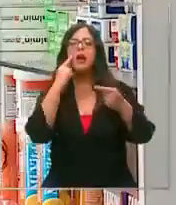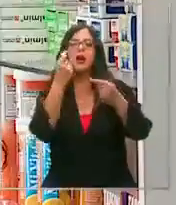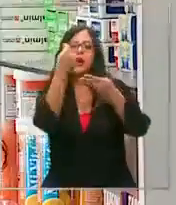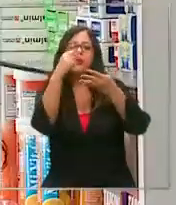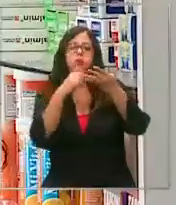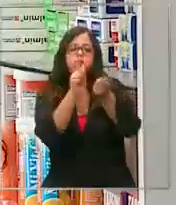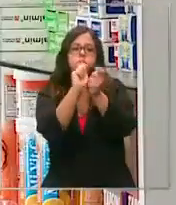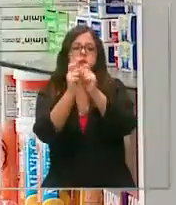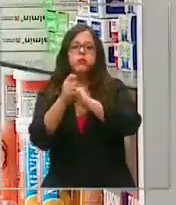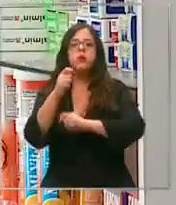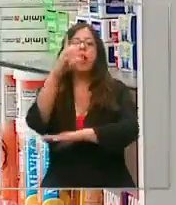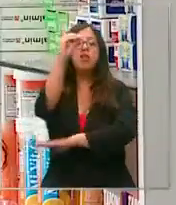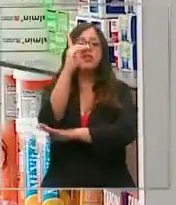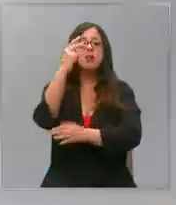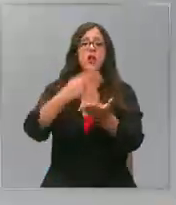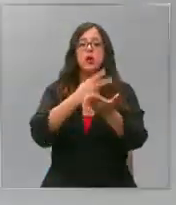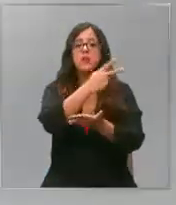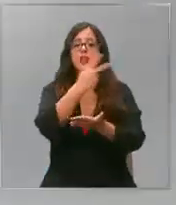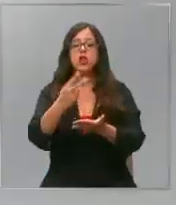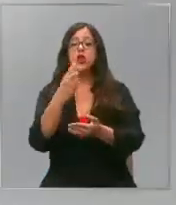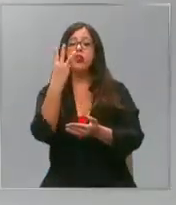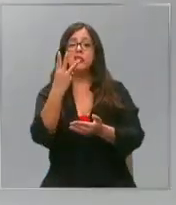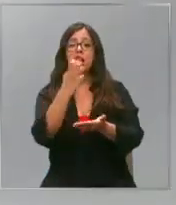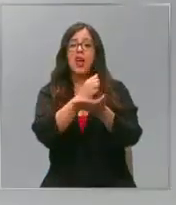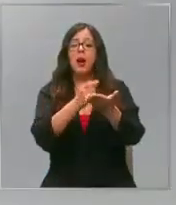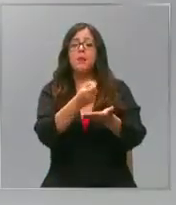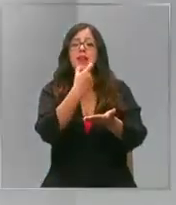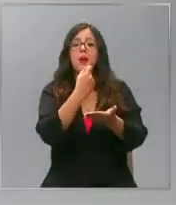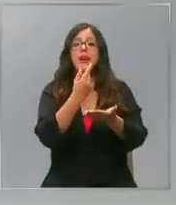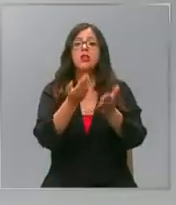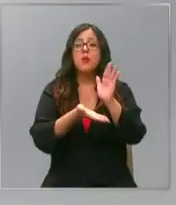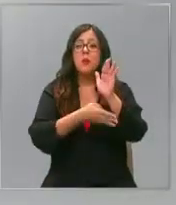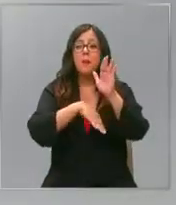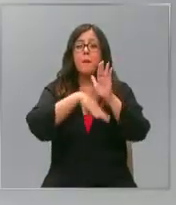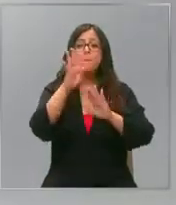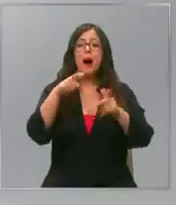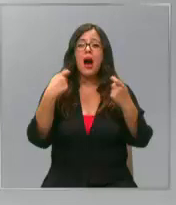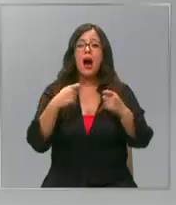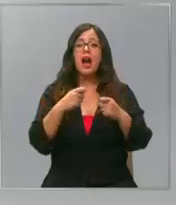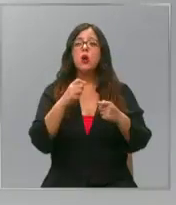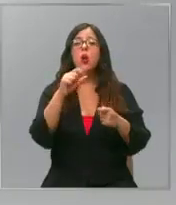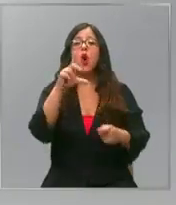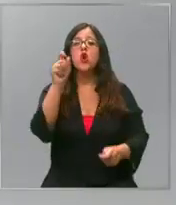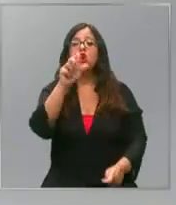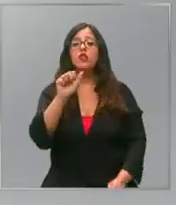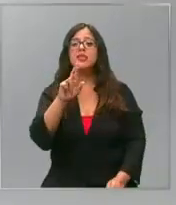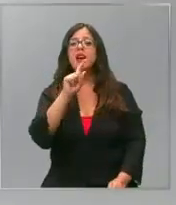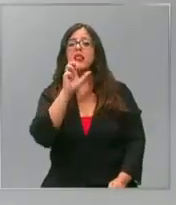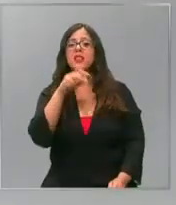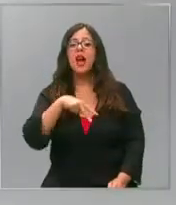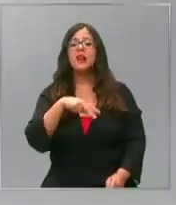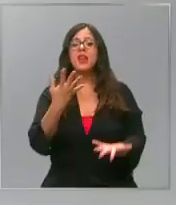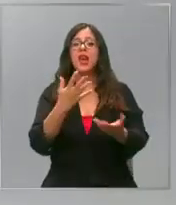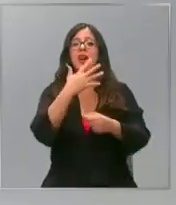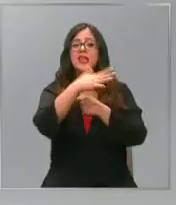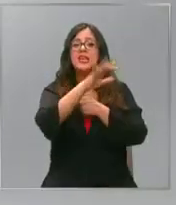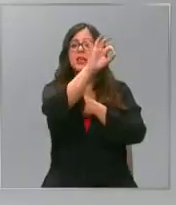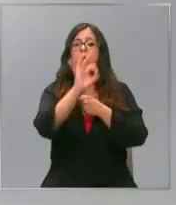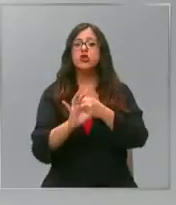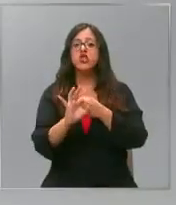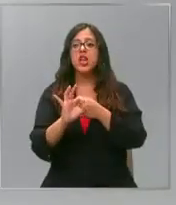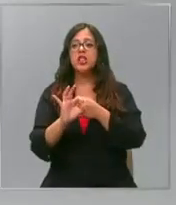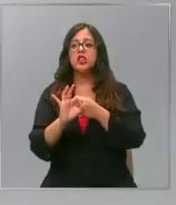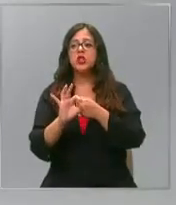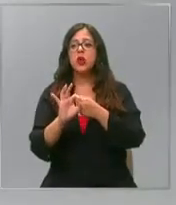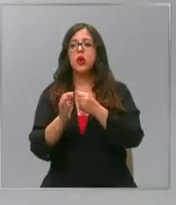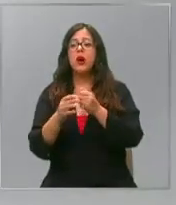diciembre 2022 indicó que los tres medicamentos que más se encarecieron fueron los losartán, con 15% de aumento en su precio, superando